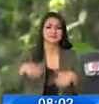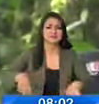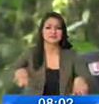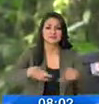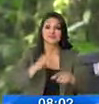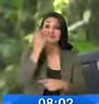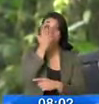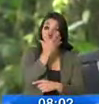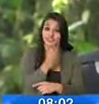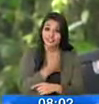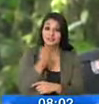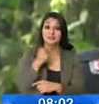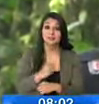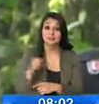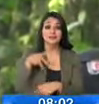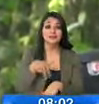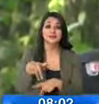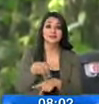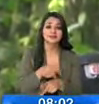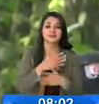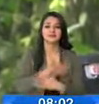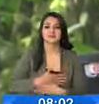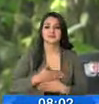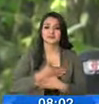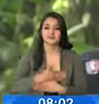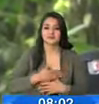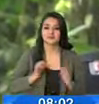bonito, que recorran, que disfruten aquí.